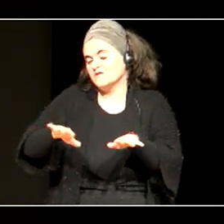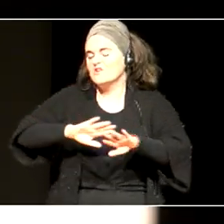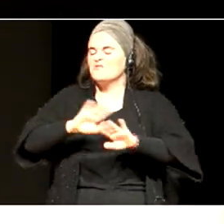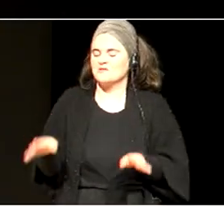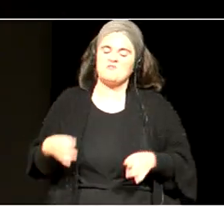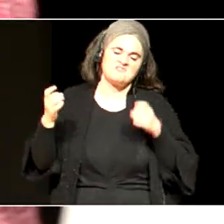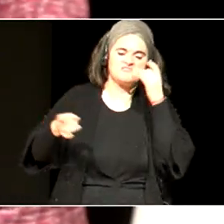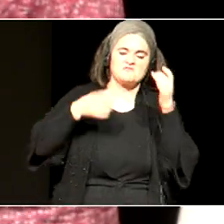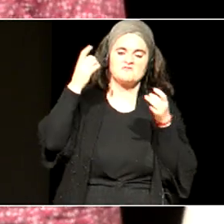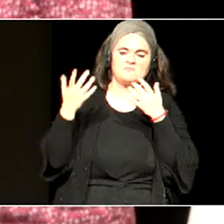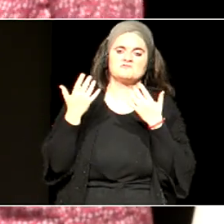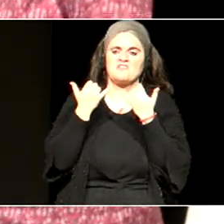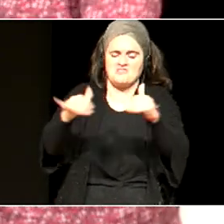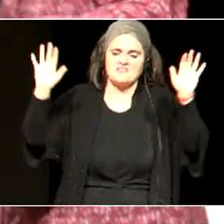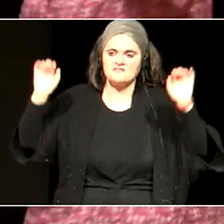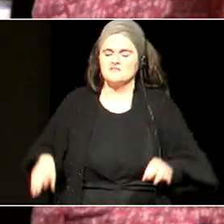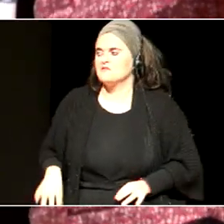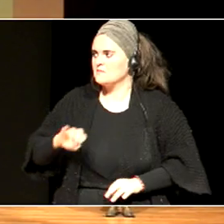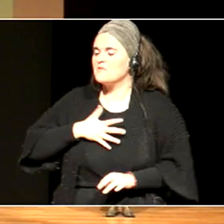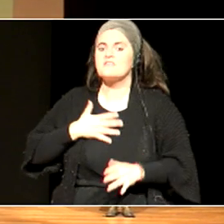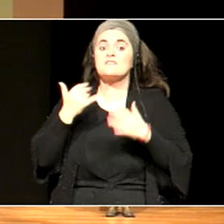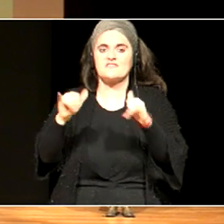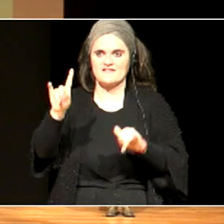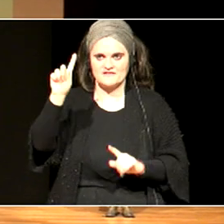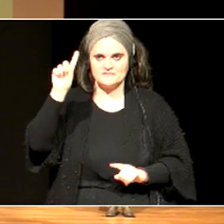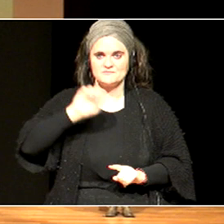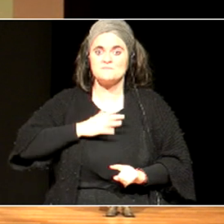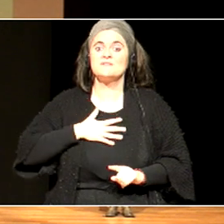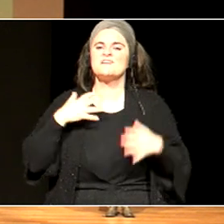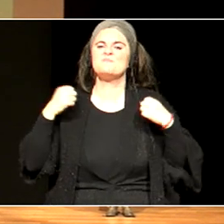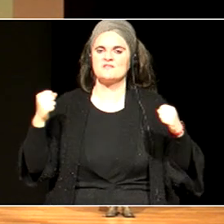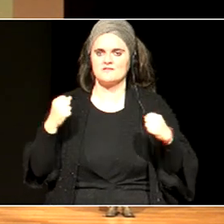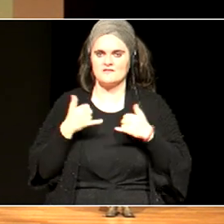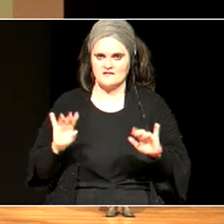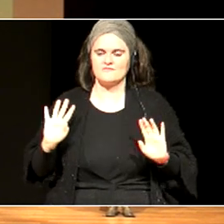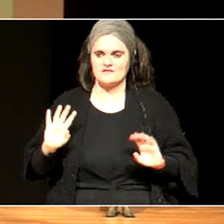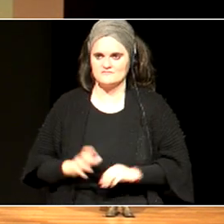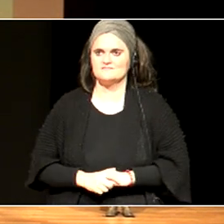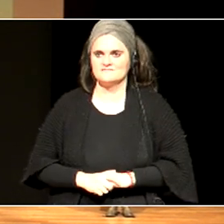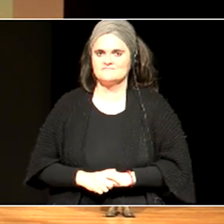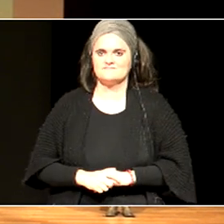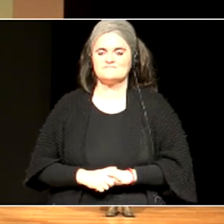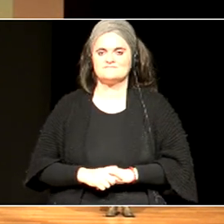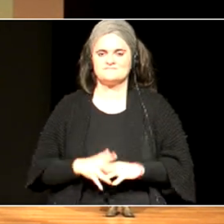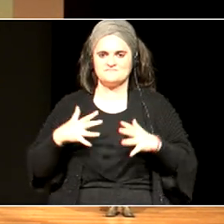disfrutarlo y lo celebramos mañana lo celebraremos por cierto y mucho el empoderamiento si está claro